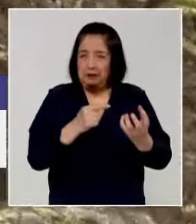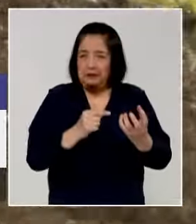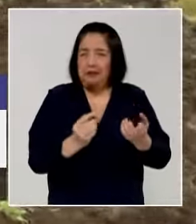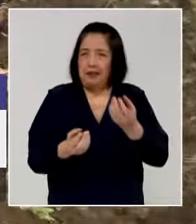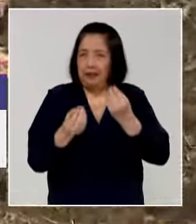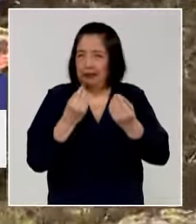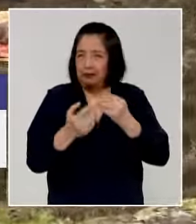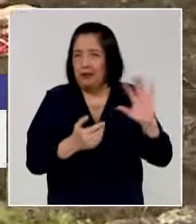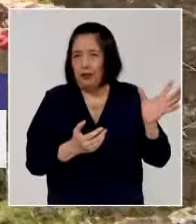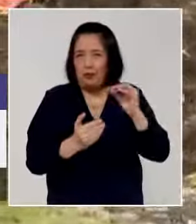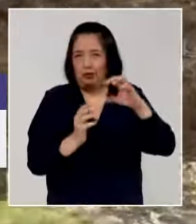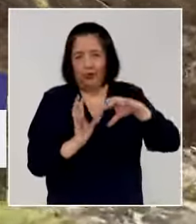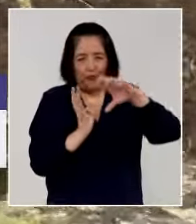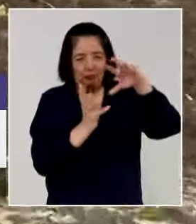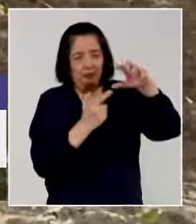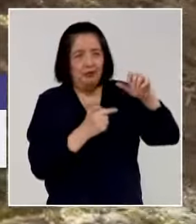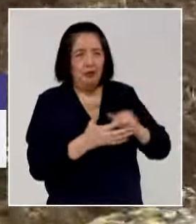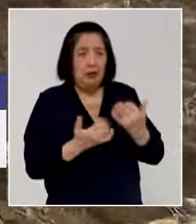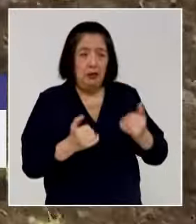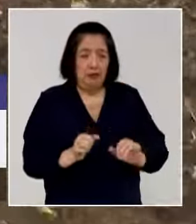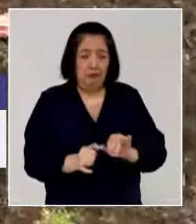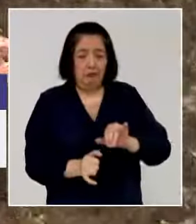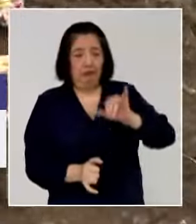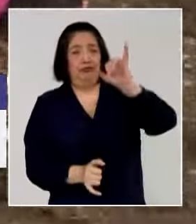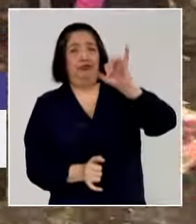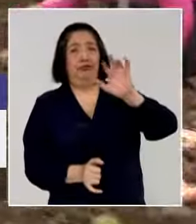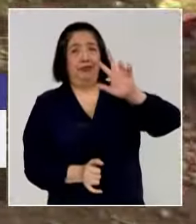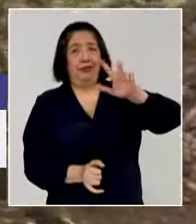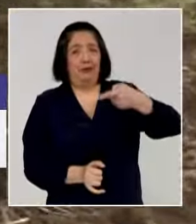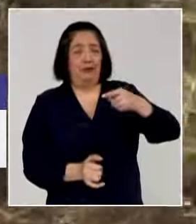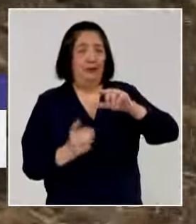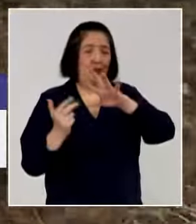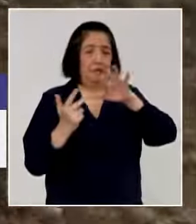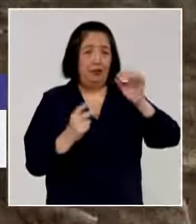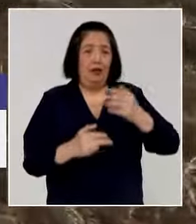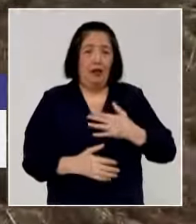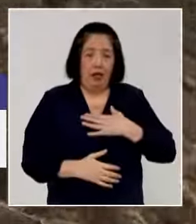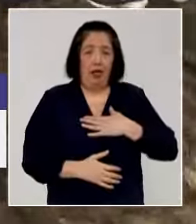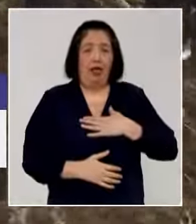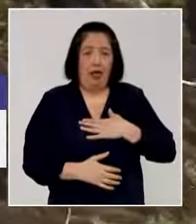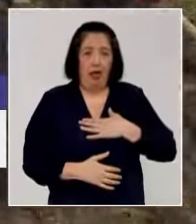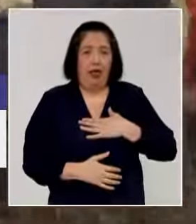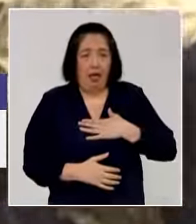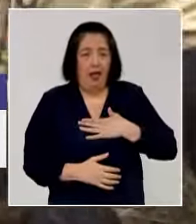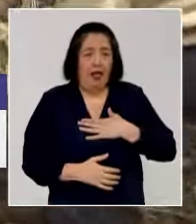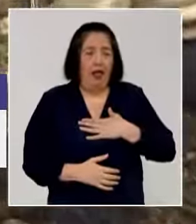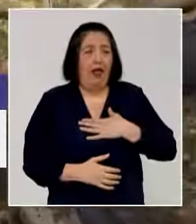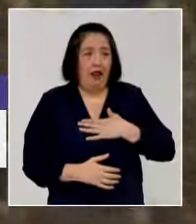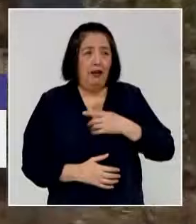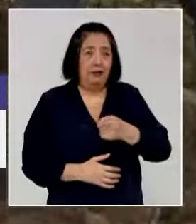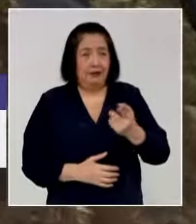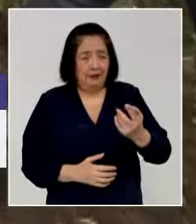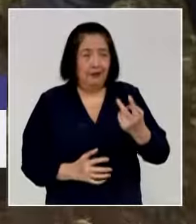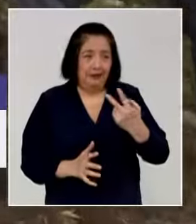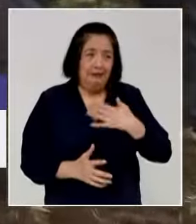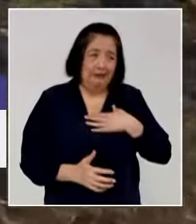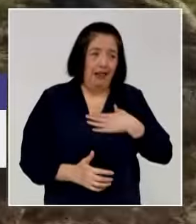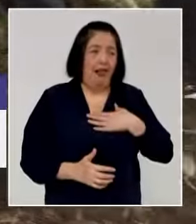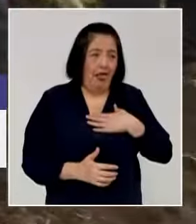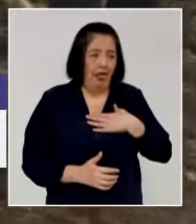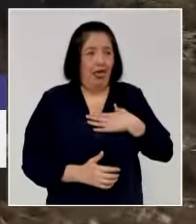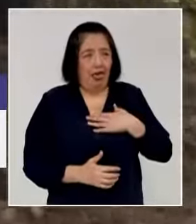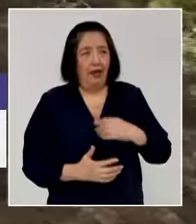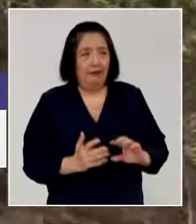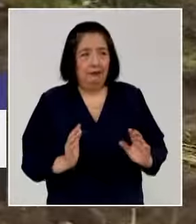toda la humanidad. Estamos a 3.800 metros sobre el nivel del mar. Notarán que estoy un poco agitado, evidentemente, porque estamos en